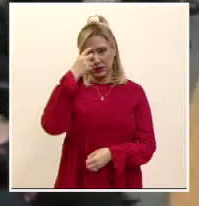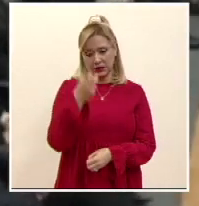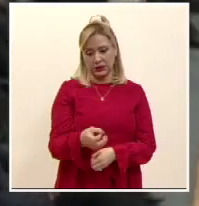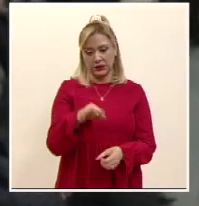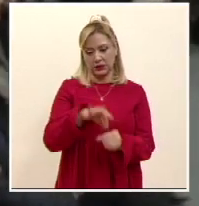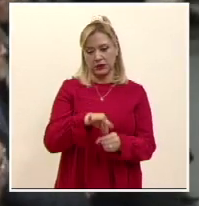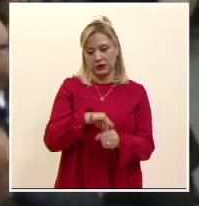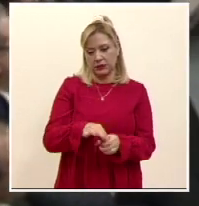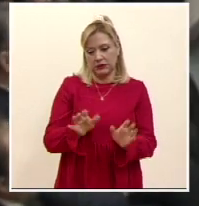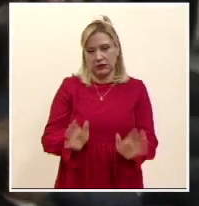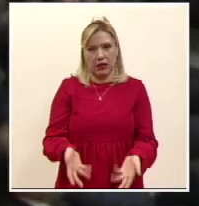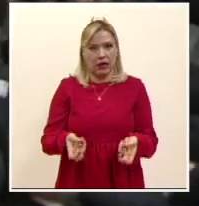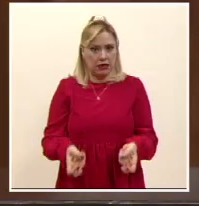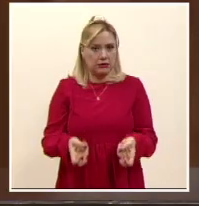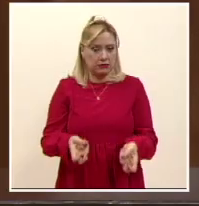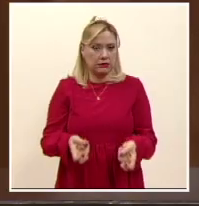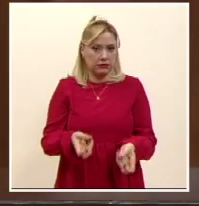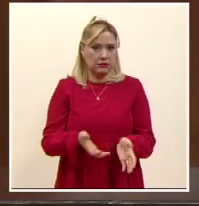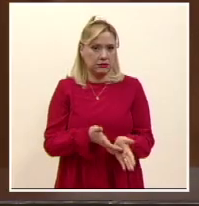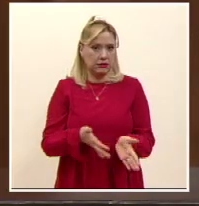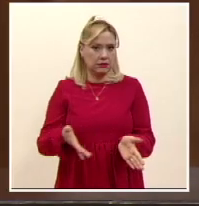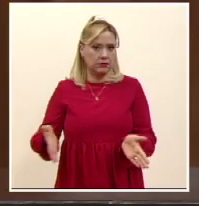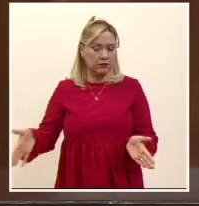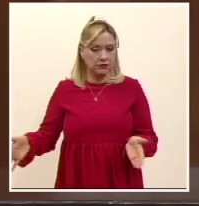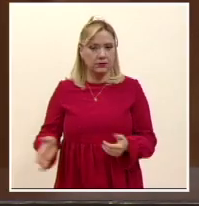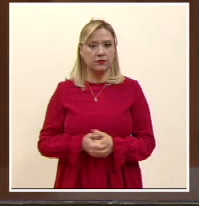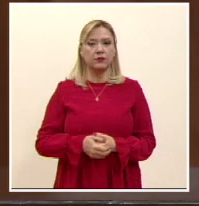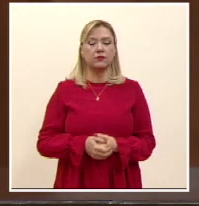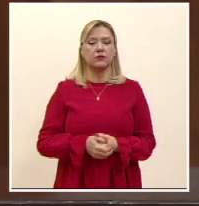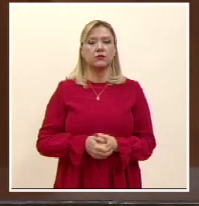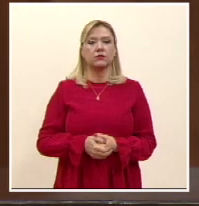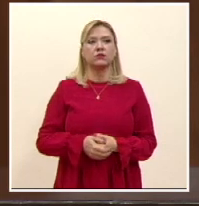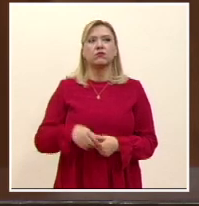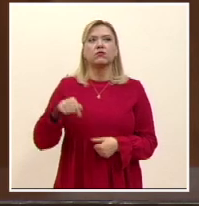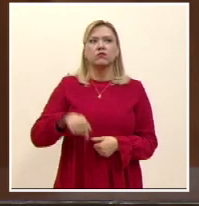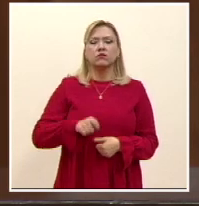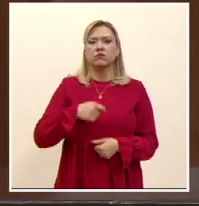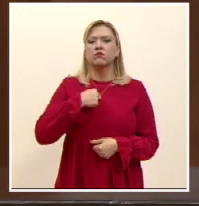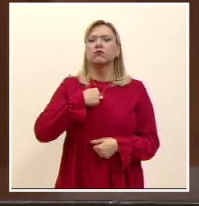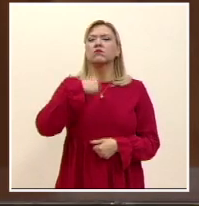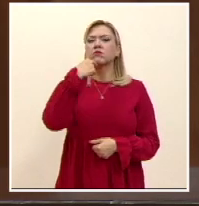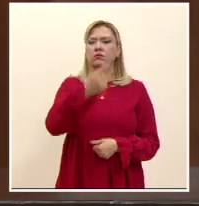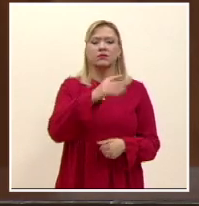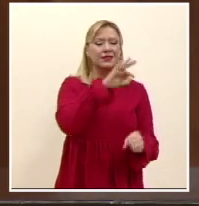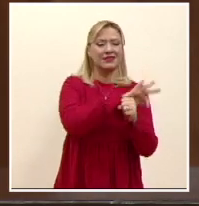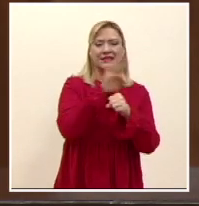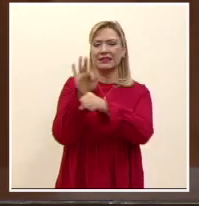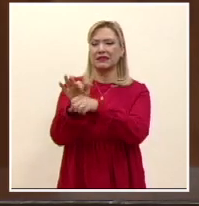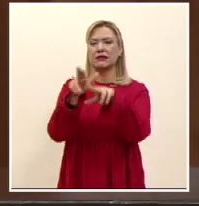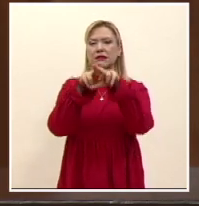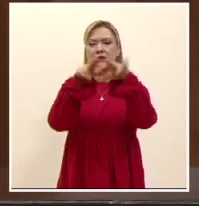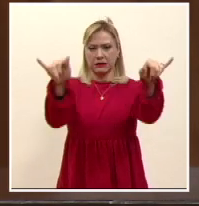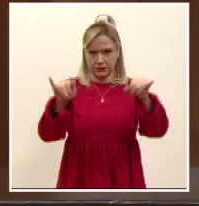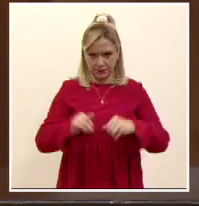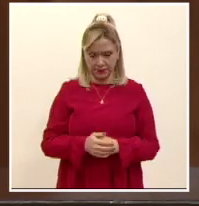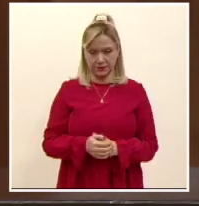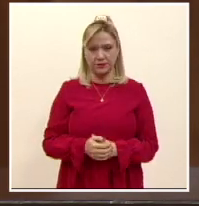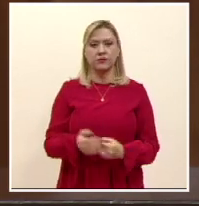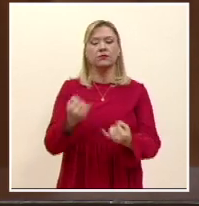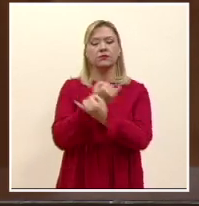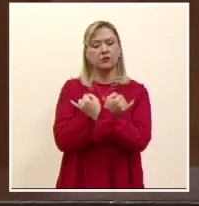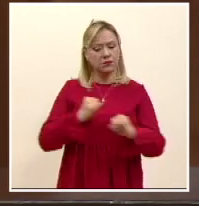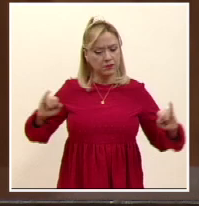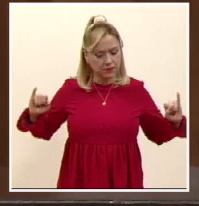ya está en curso. Que va en prenda mi imparcialidad, independencia